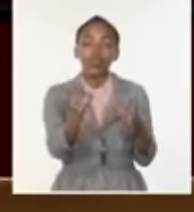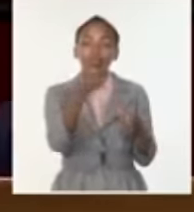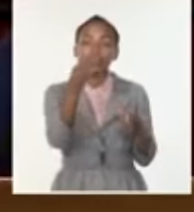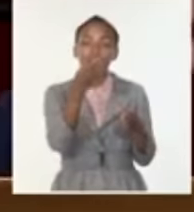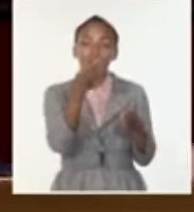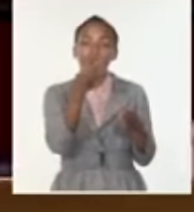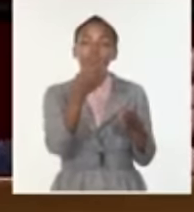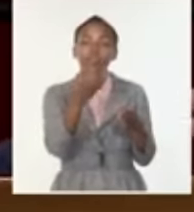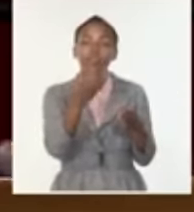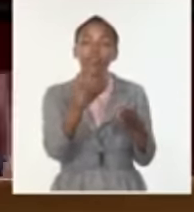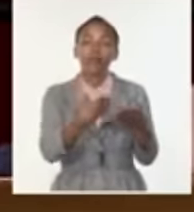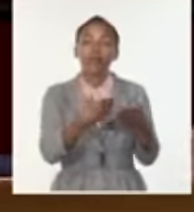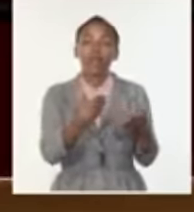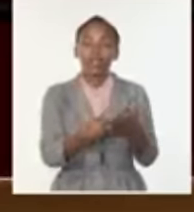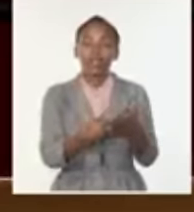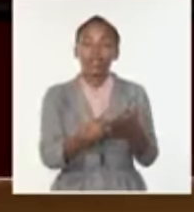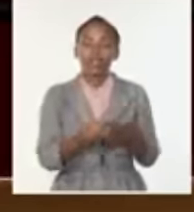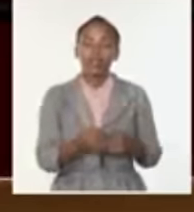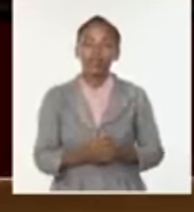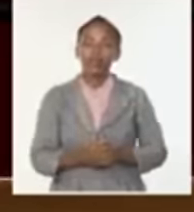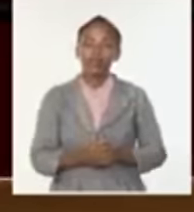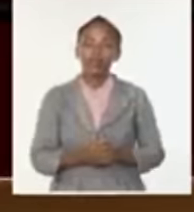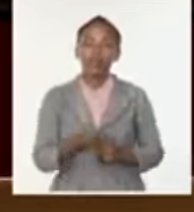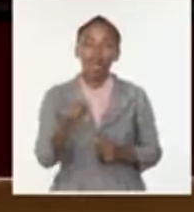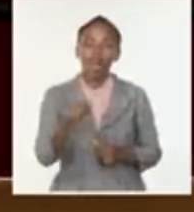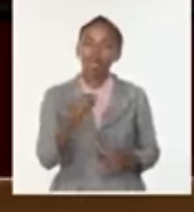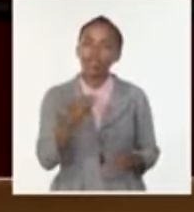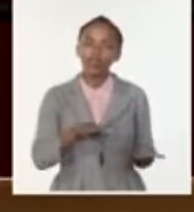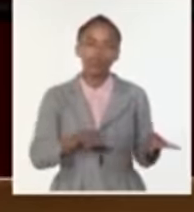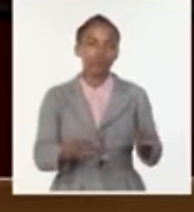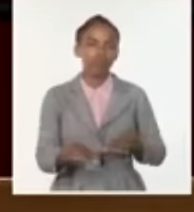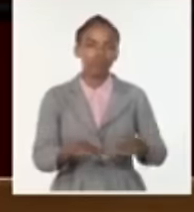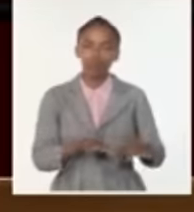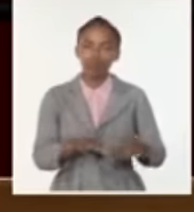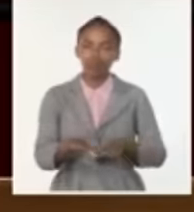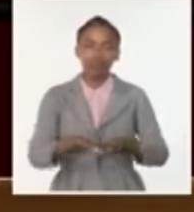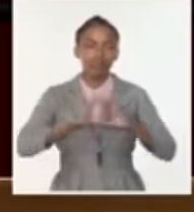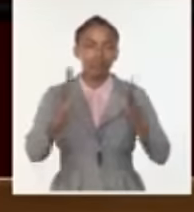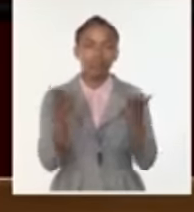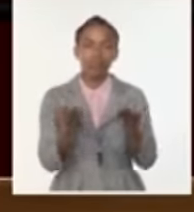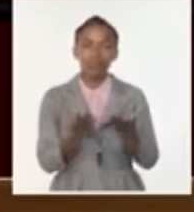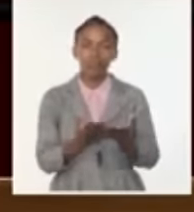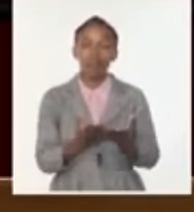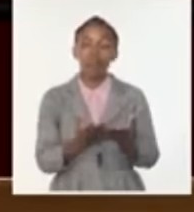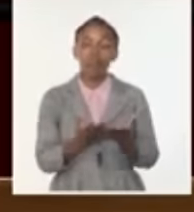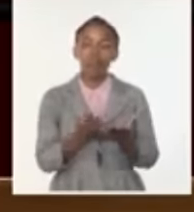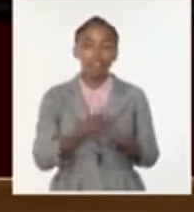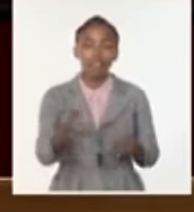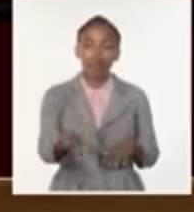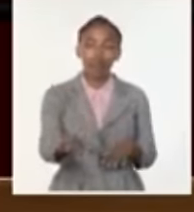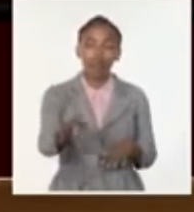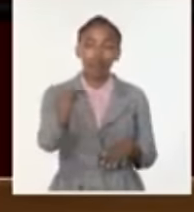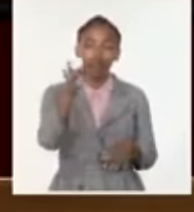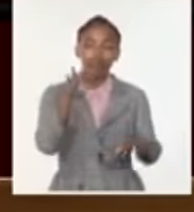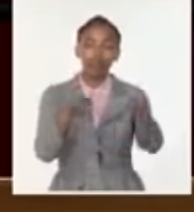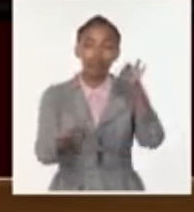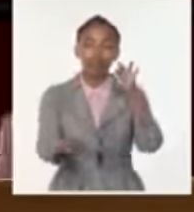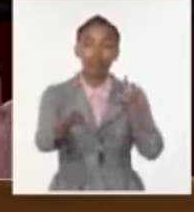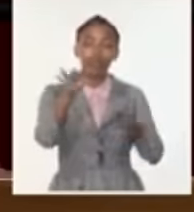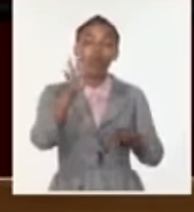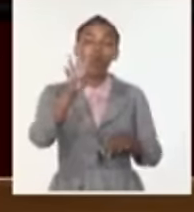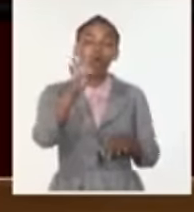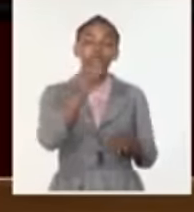Coli. Ahí va a radicar ese instituto, se están preparando las condiciones. Ya se seleccionaron los cuadros principales